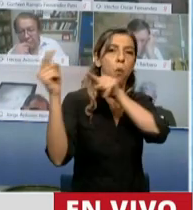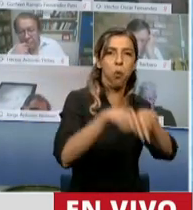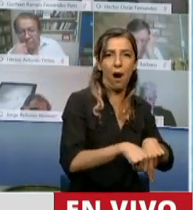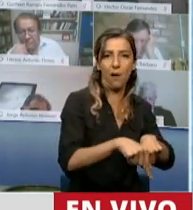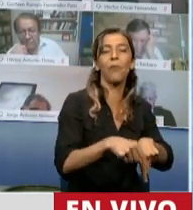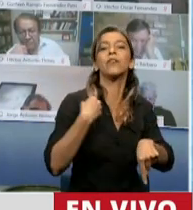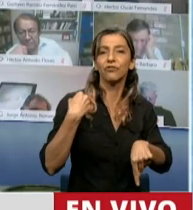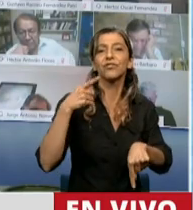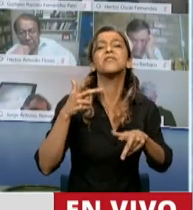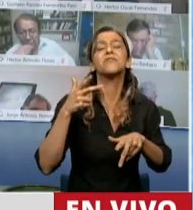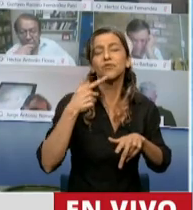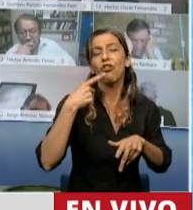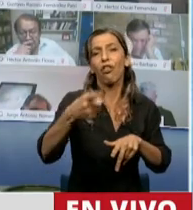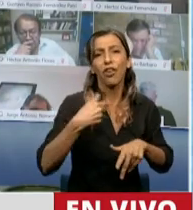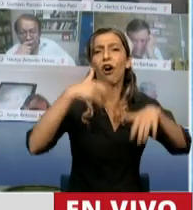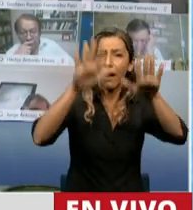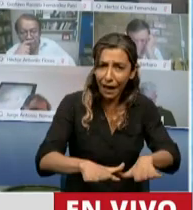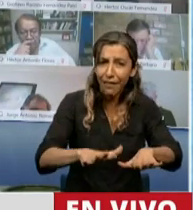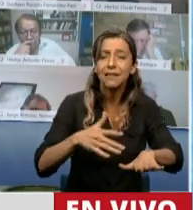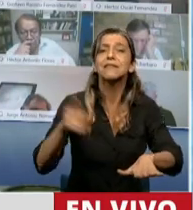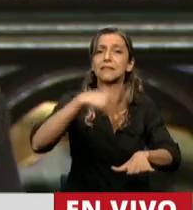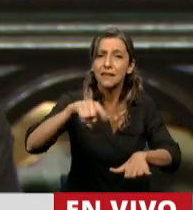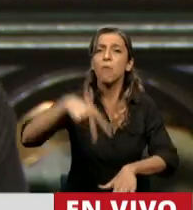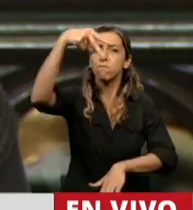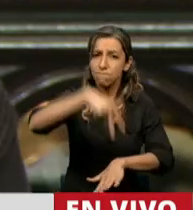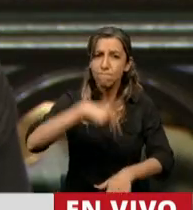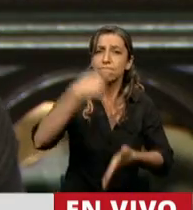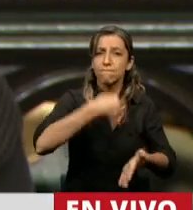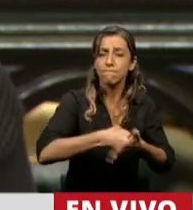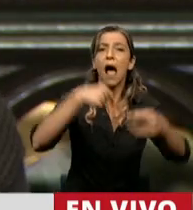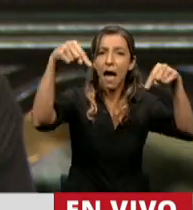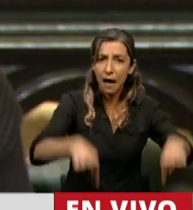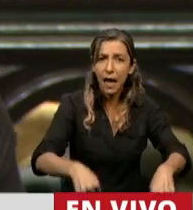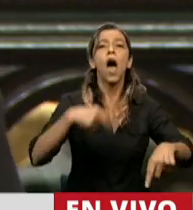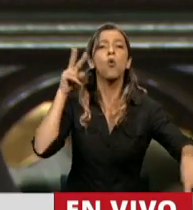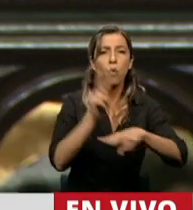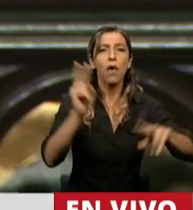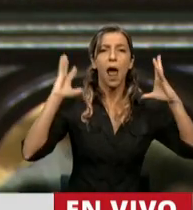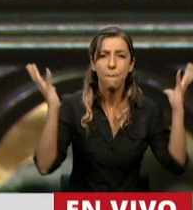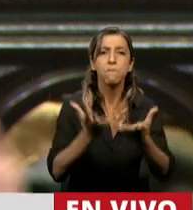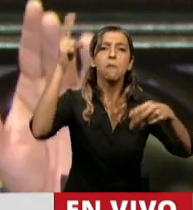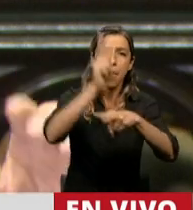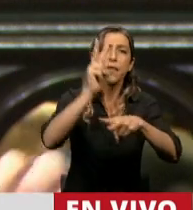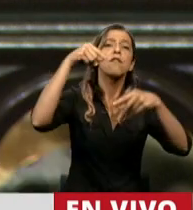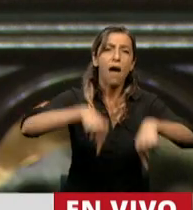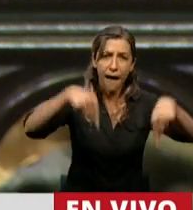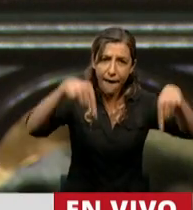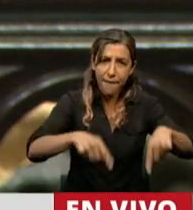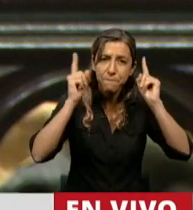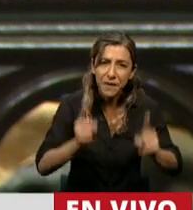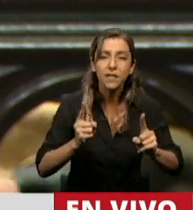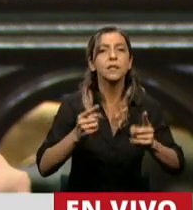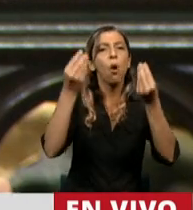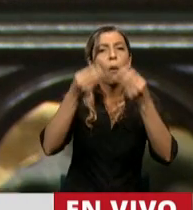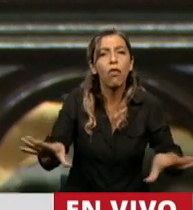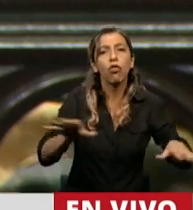levantarlo en serio y de pie y también con una mirada ambiental. Las peleas se dan acá, no se desiste nunca. Por